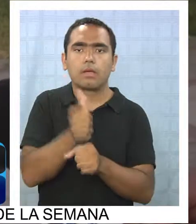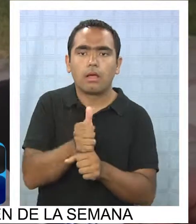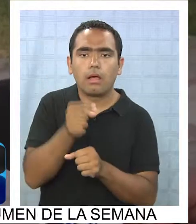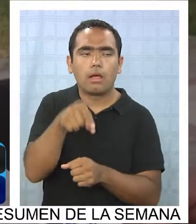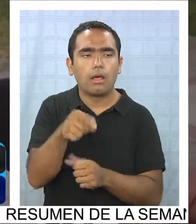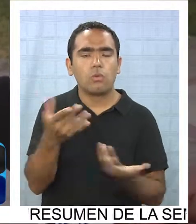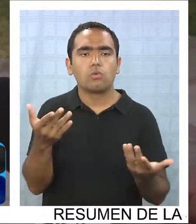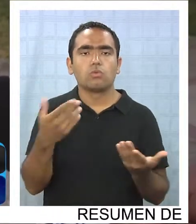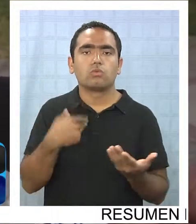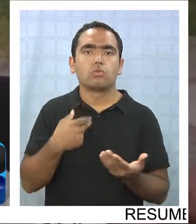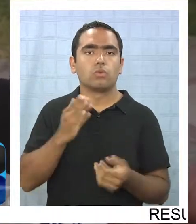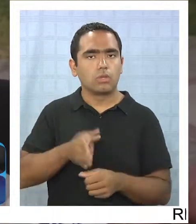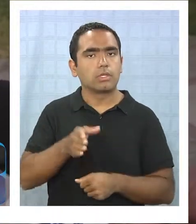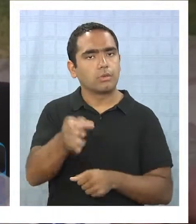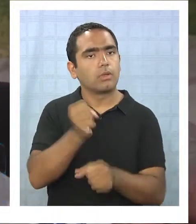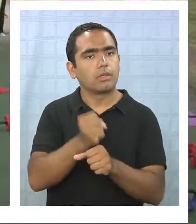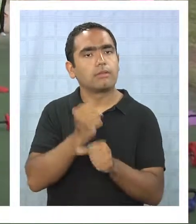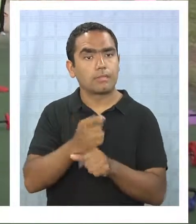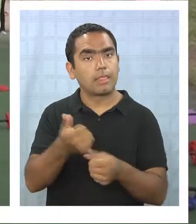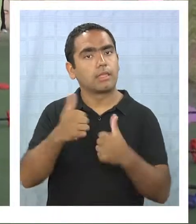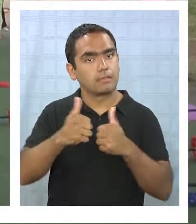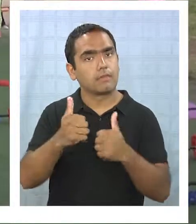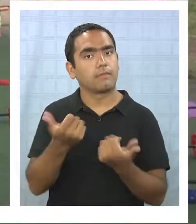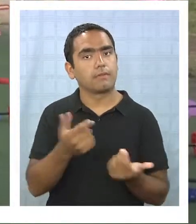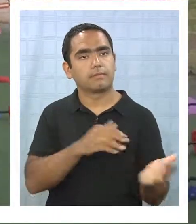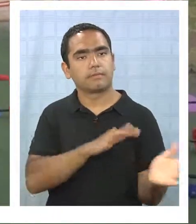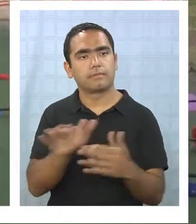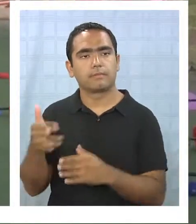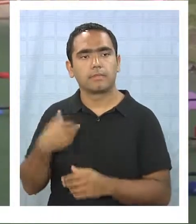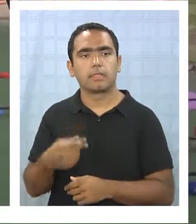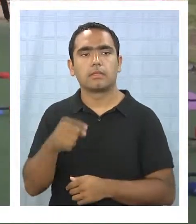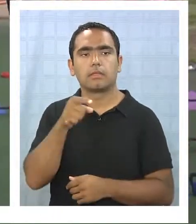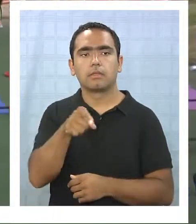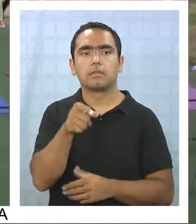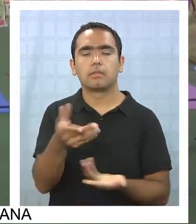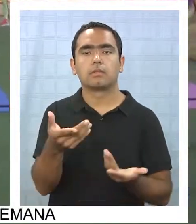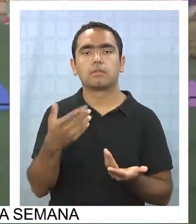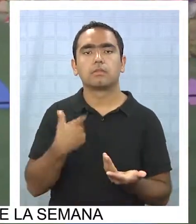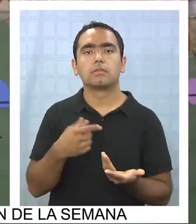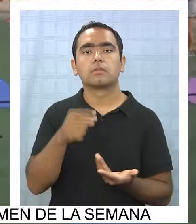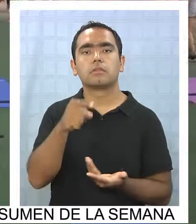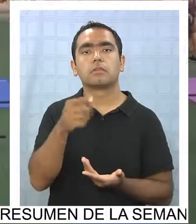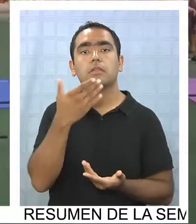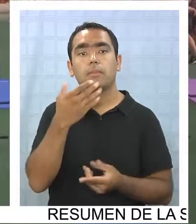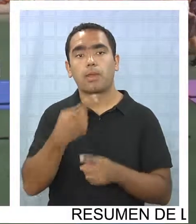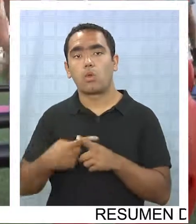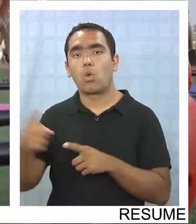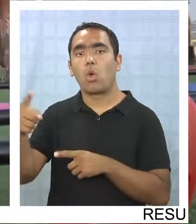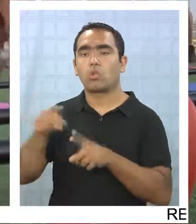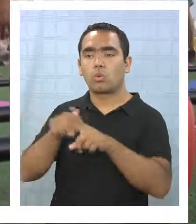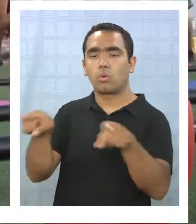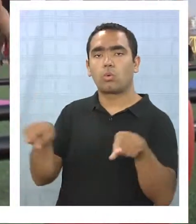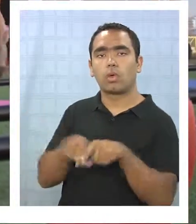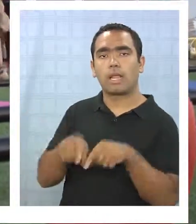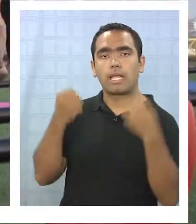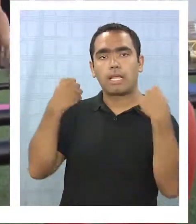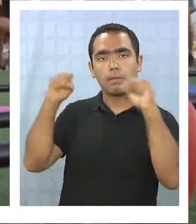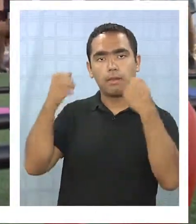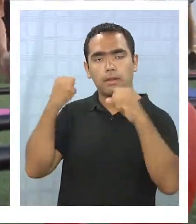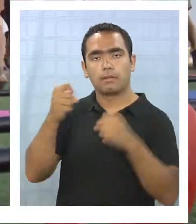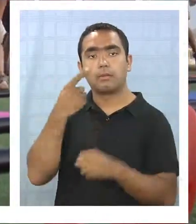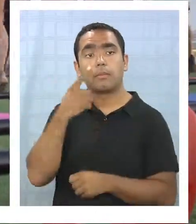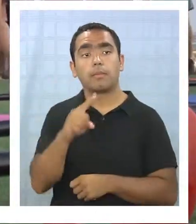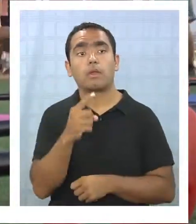es un desafío fuerte. Las disciplinas sin partidas también se dan en otros gimnasios, sin embargo,